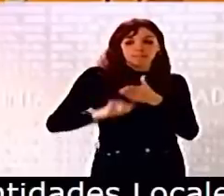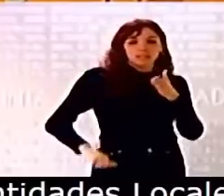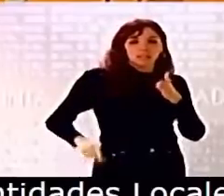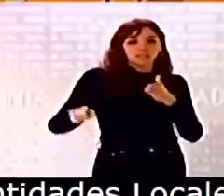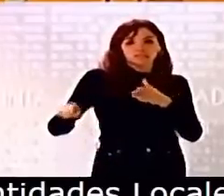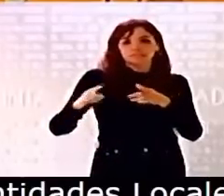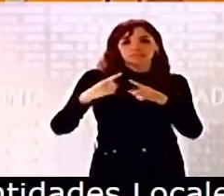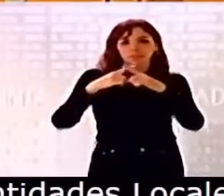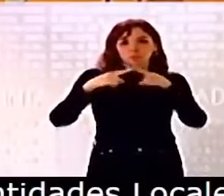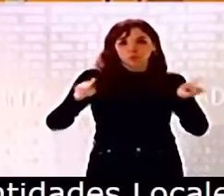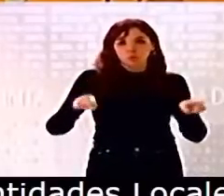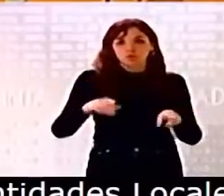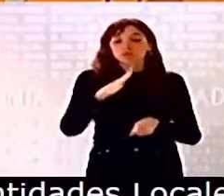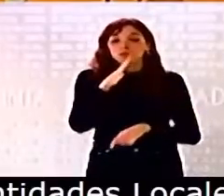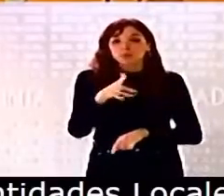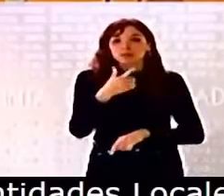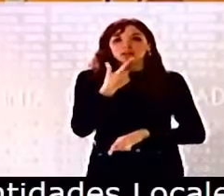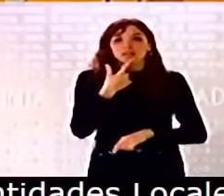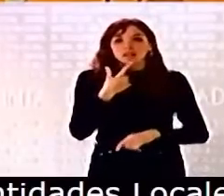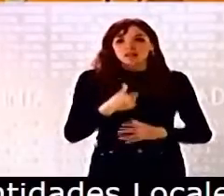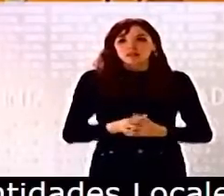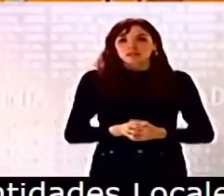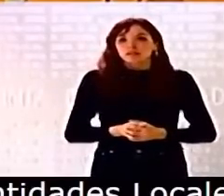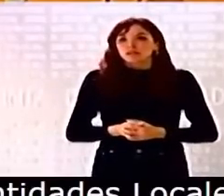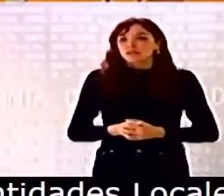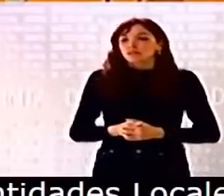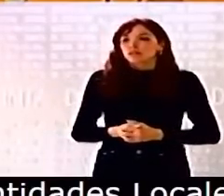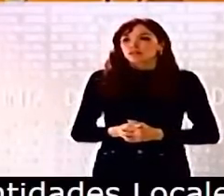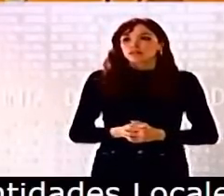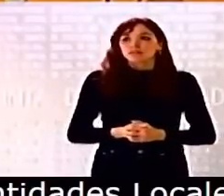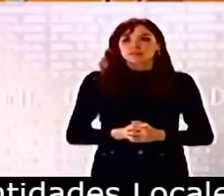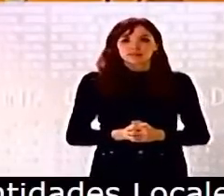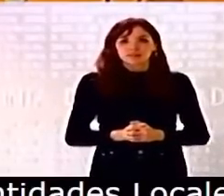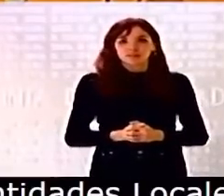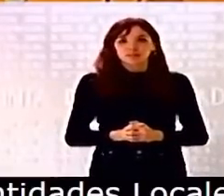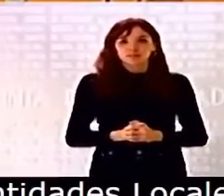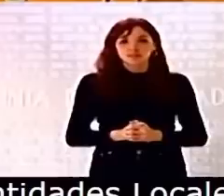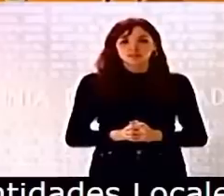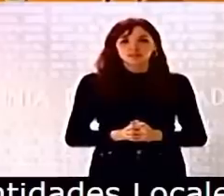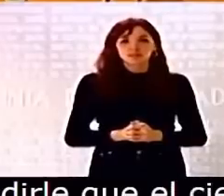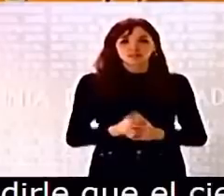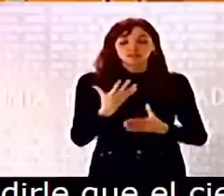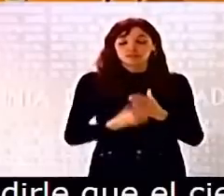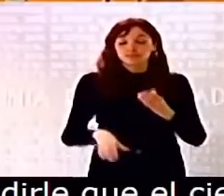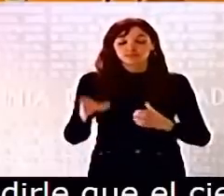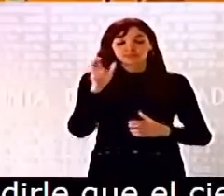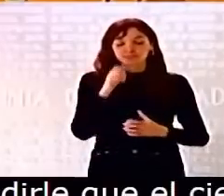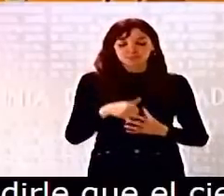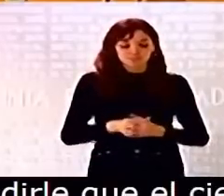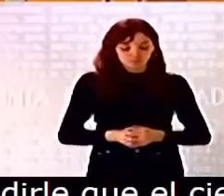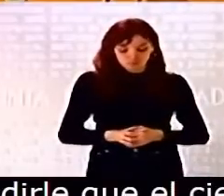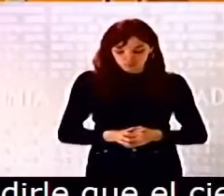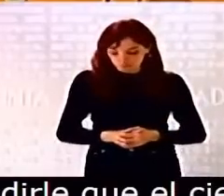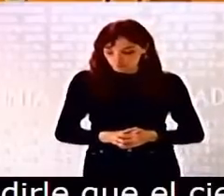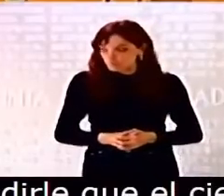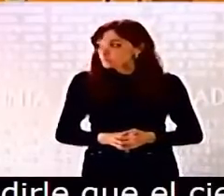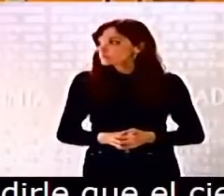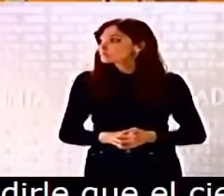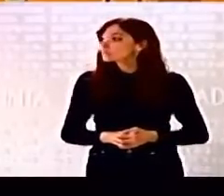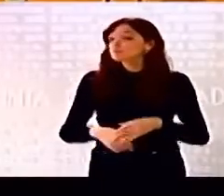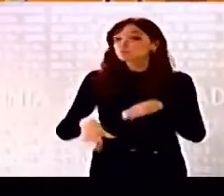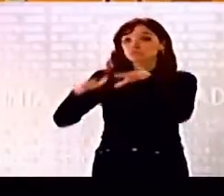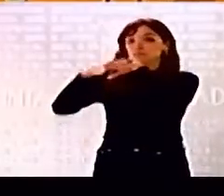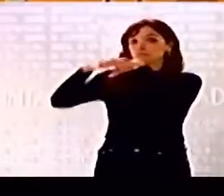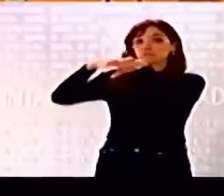manera distinta, porque bueno, dice que no están a favor de que las pedanías puedan trasladar... Sergio,